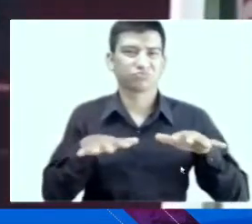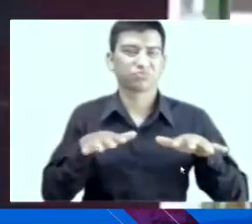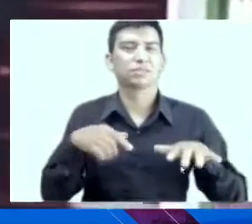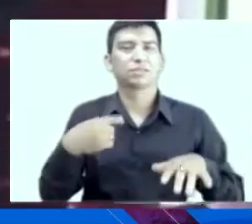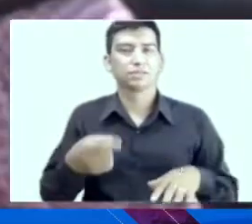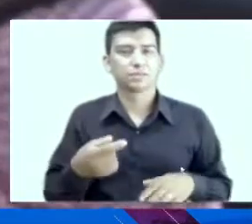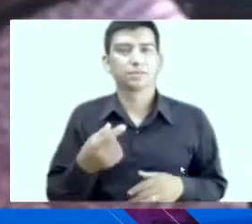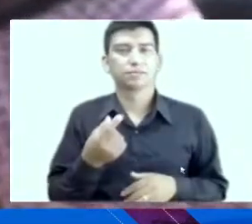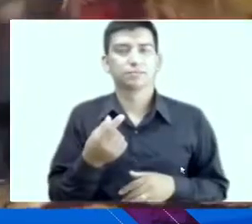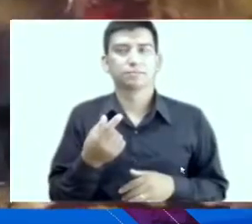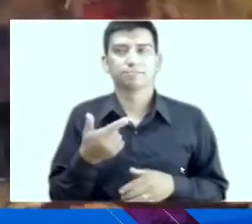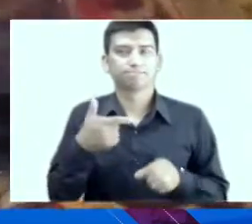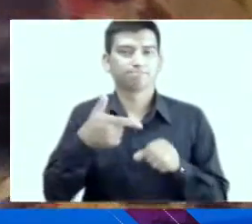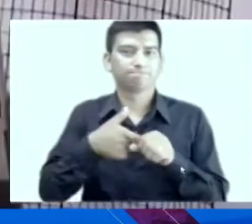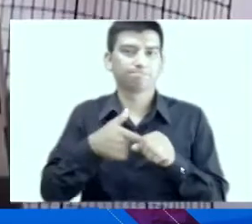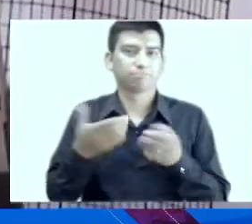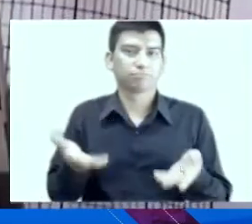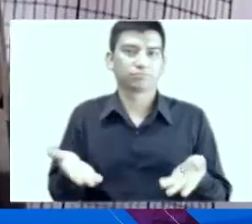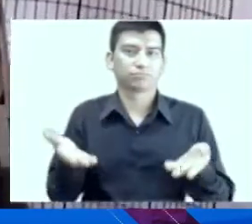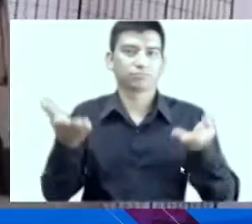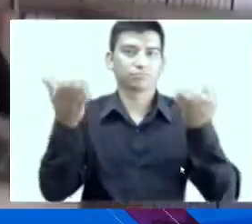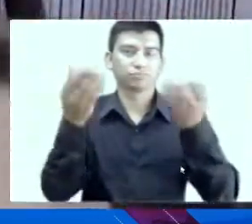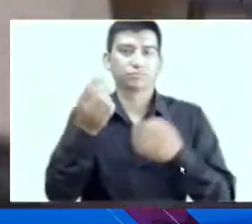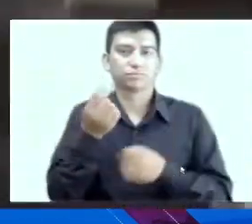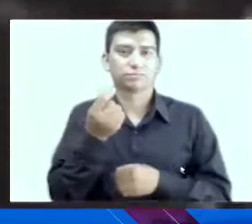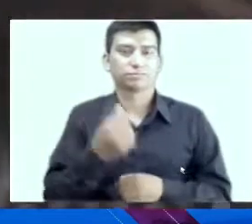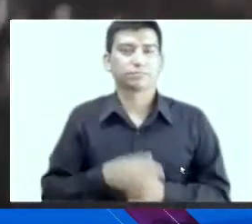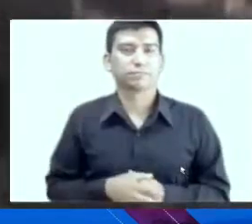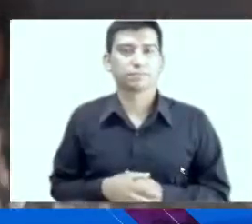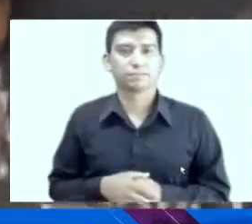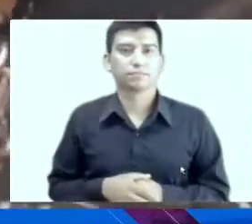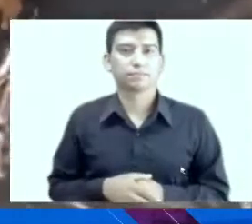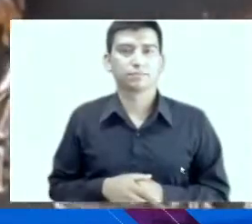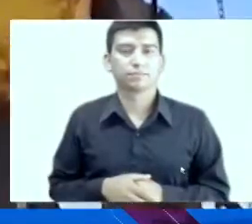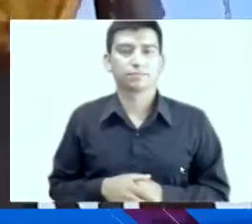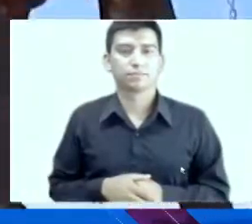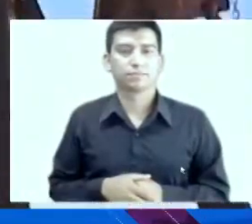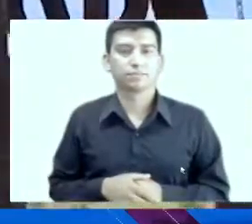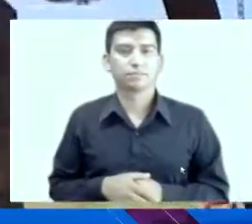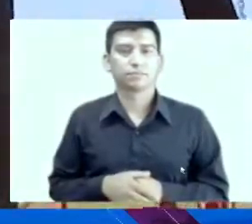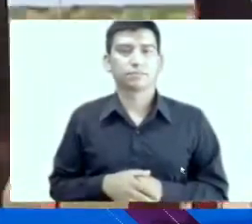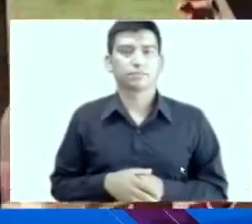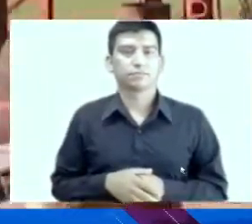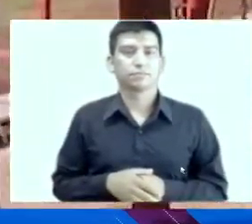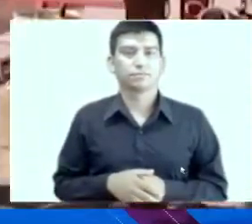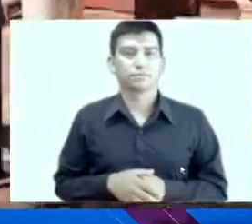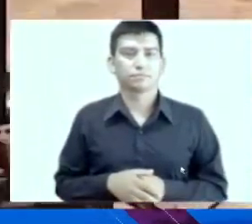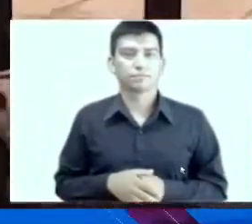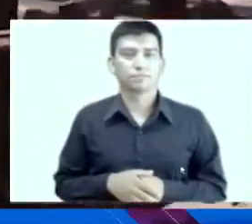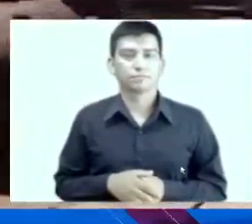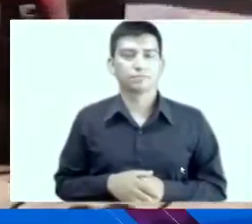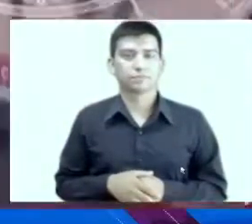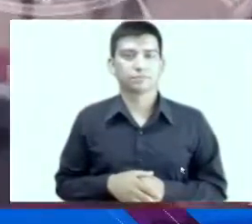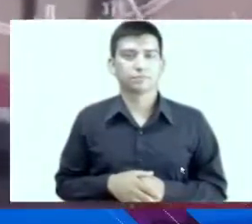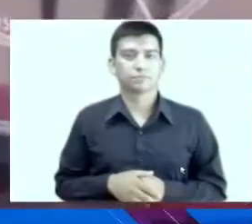un disparador en el precio del crudo en el mercado internacional. Claro, vos sabés que si no hay chance de poder producir correctamente, o sea, de sacar la